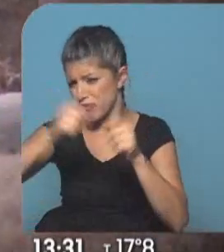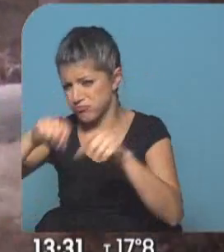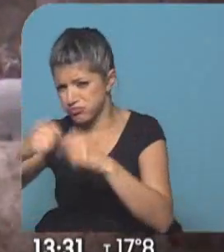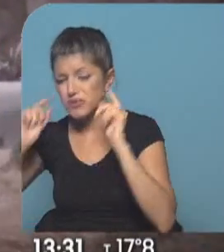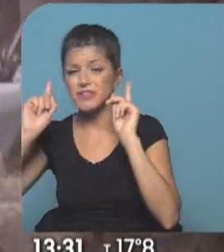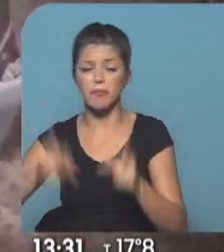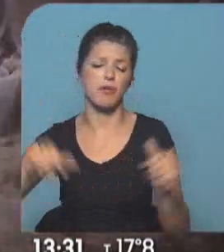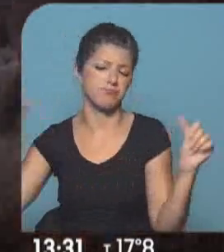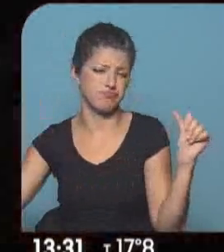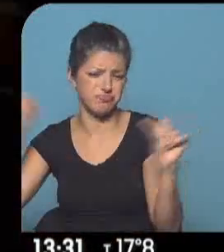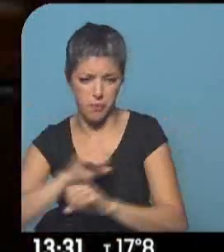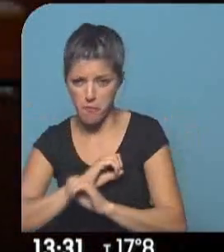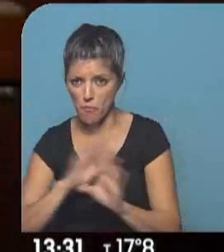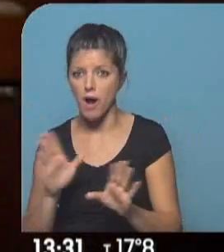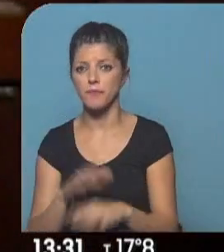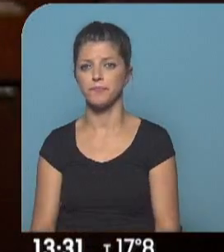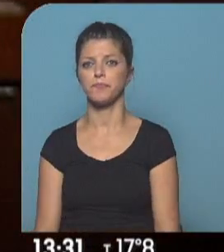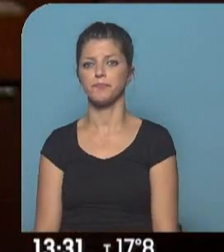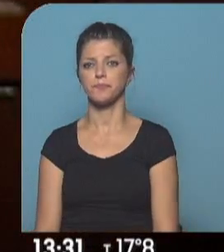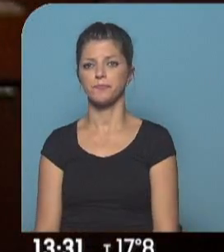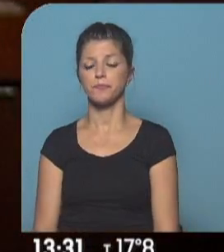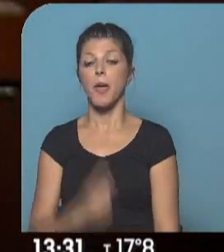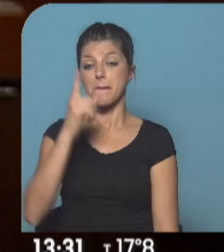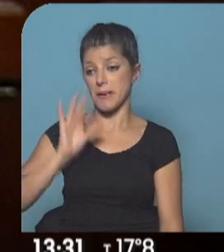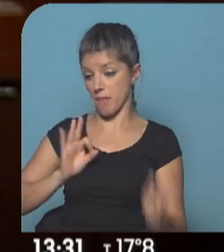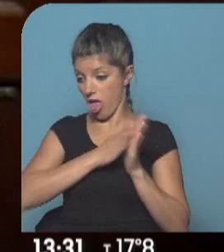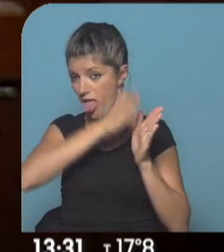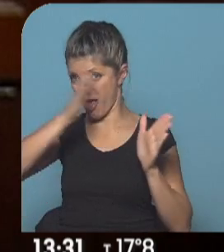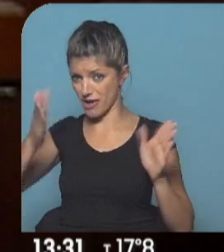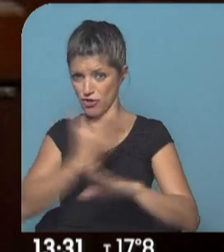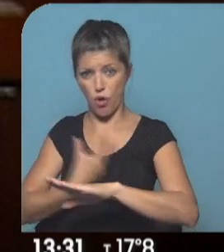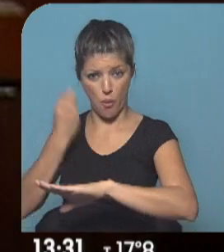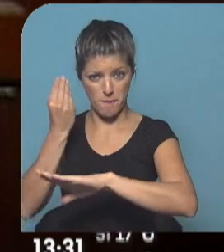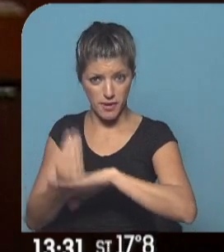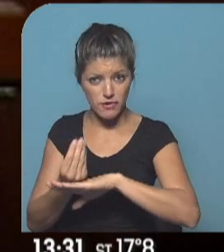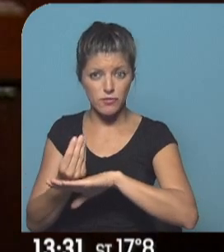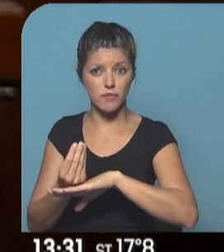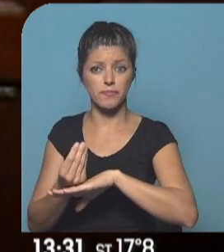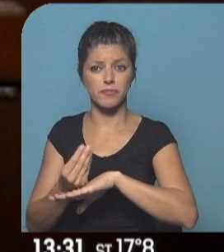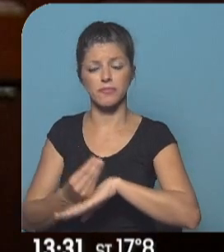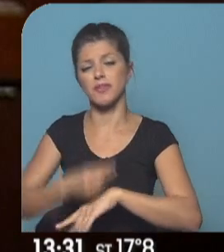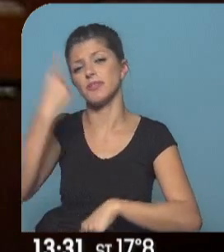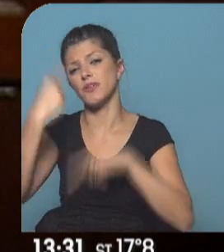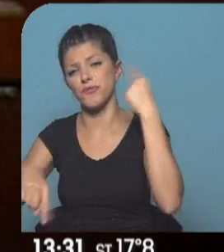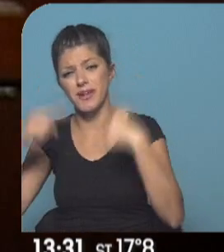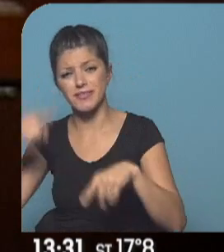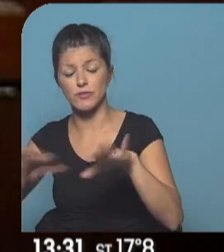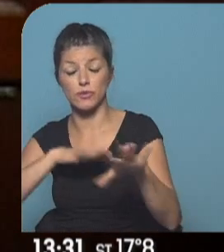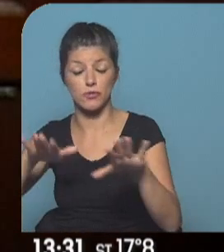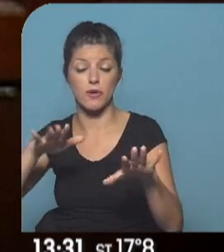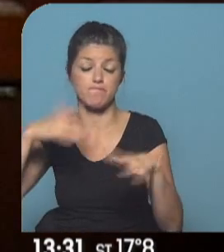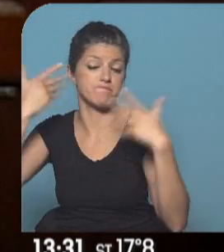cuantiosas pérdidas. Nuestro primer año de gobierno enfrentó lamentablemente varios contratiempos